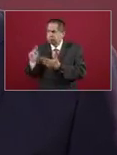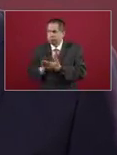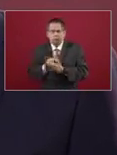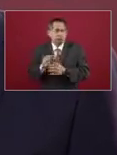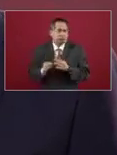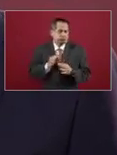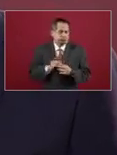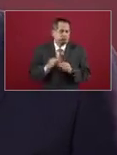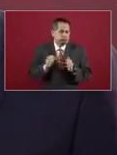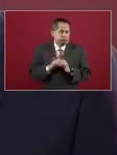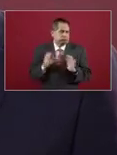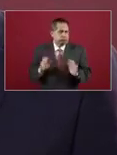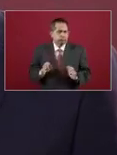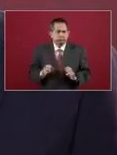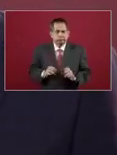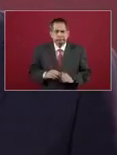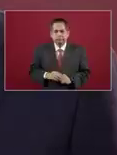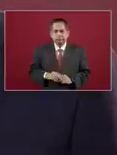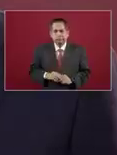con